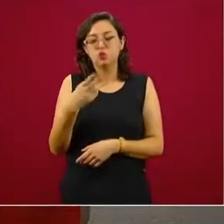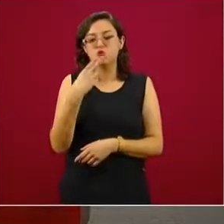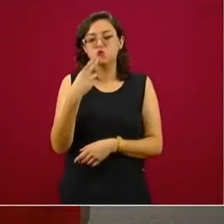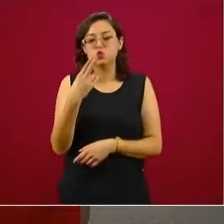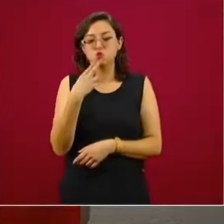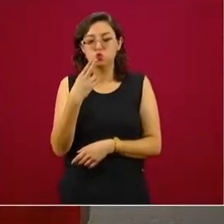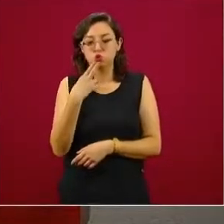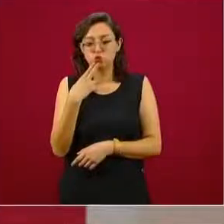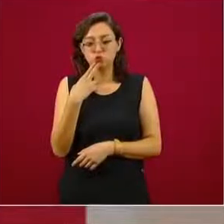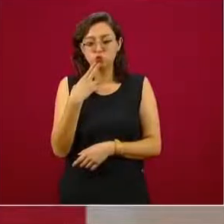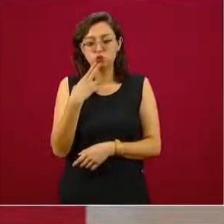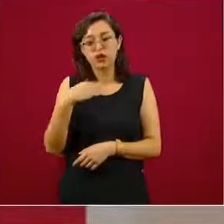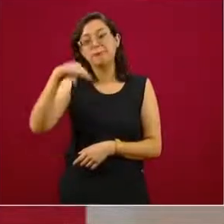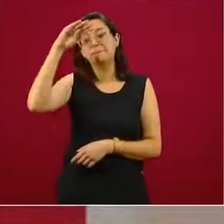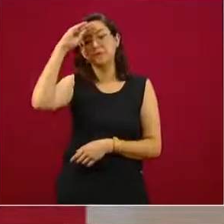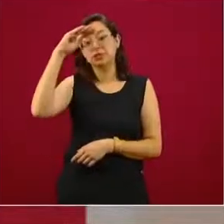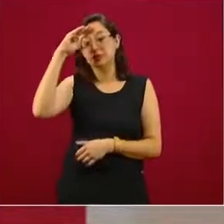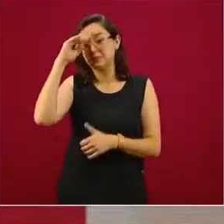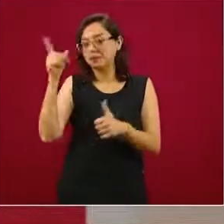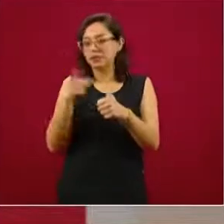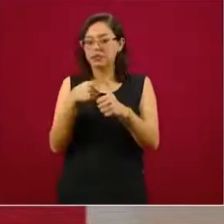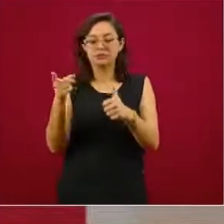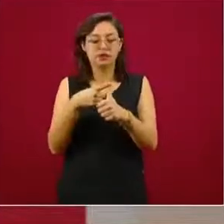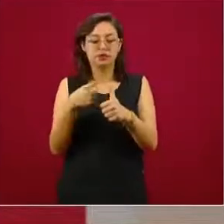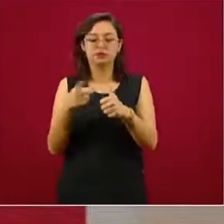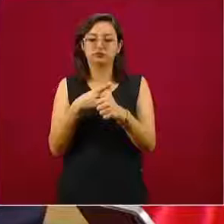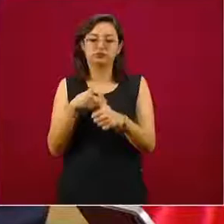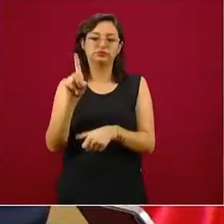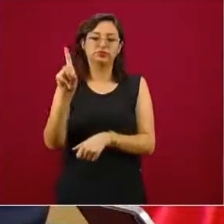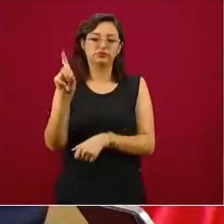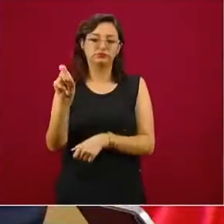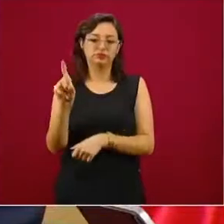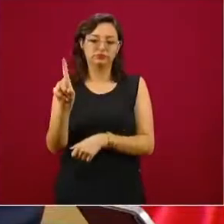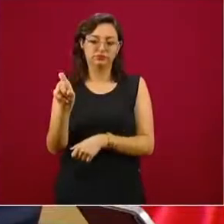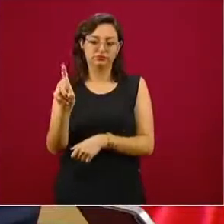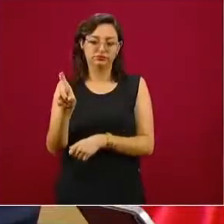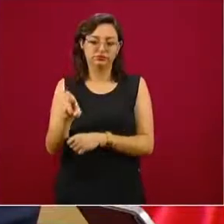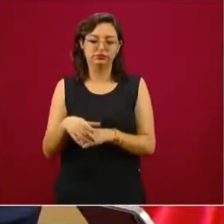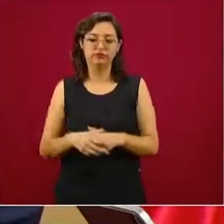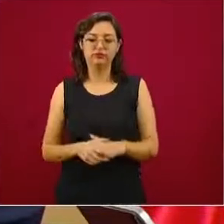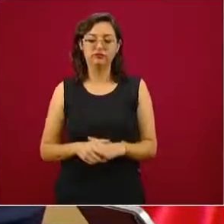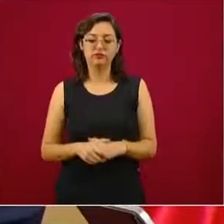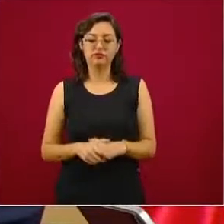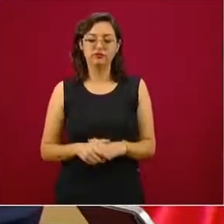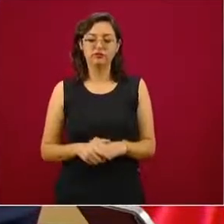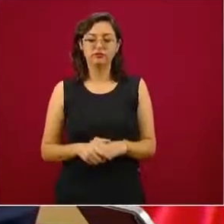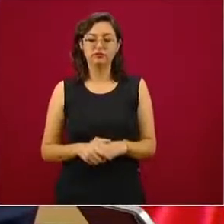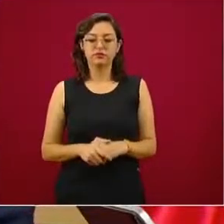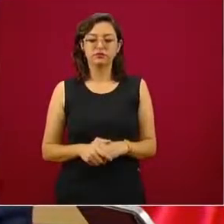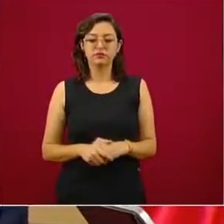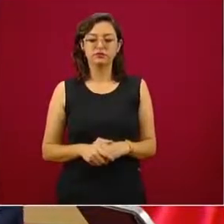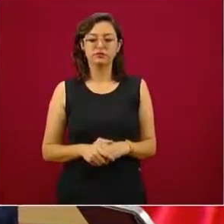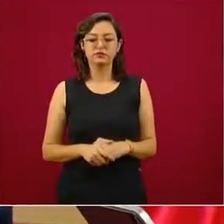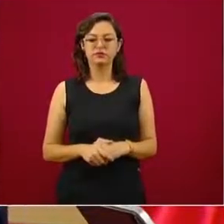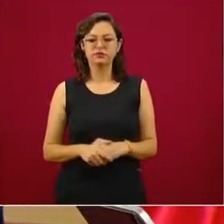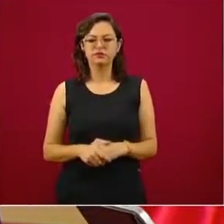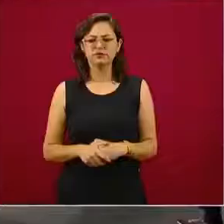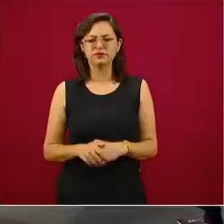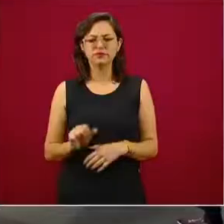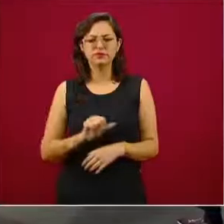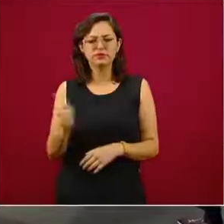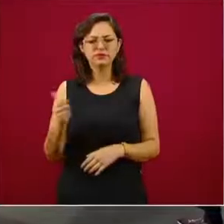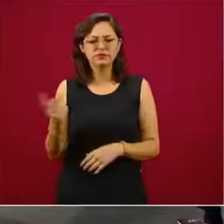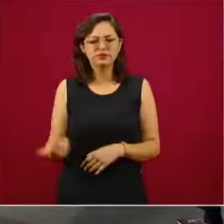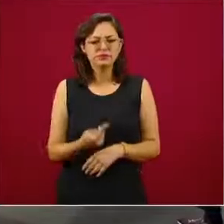de las posibilidades que deben de explorar es darle prioridad al agua. ¿Cuál era la otra pregunta?